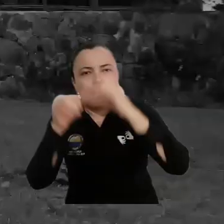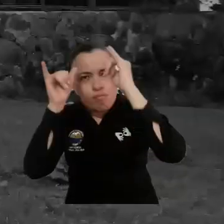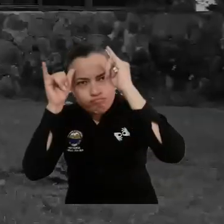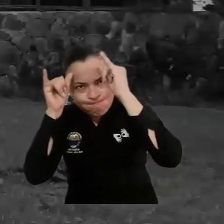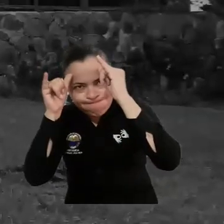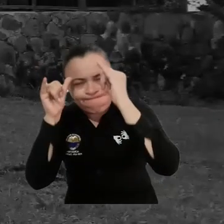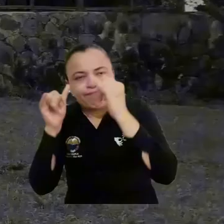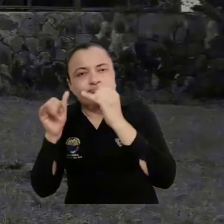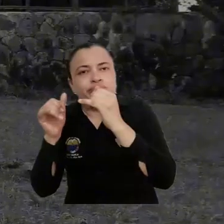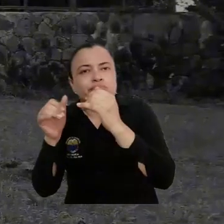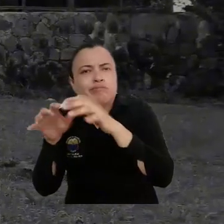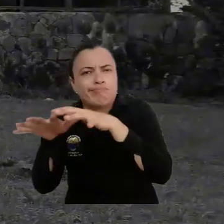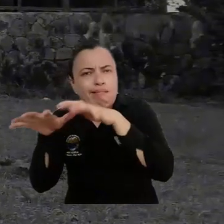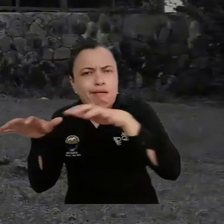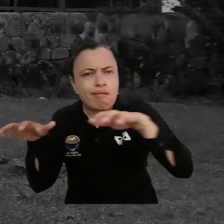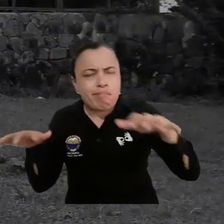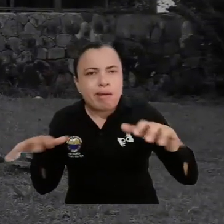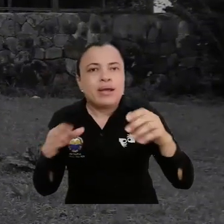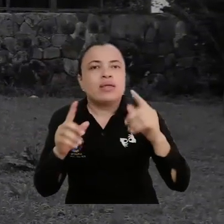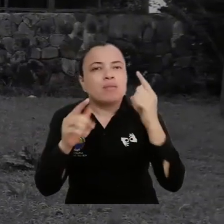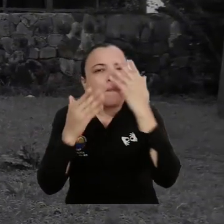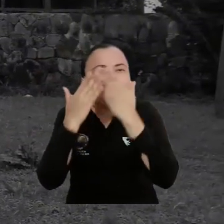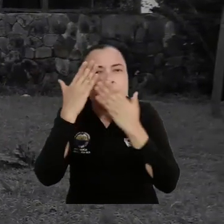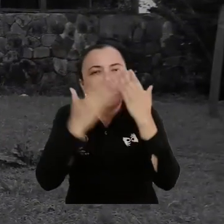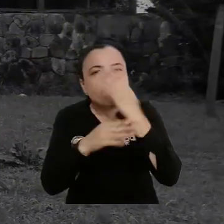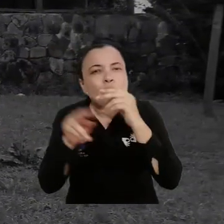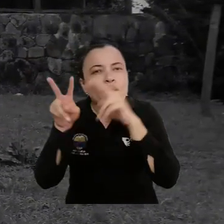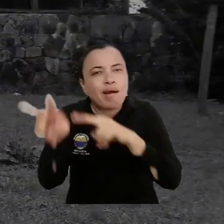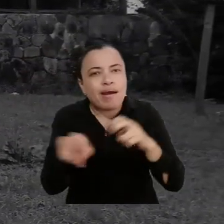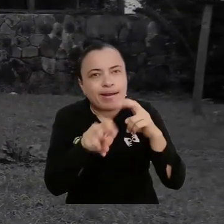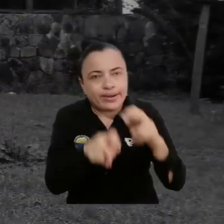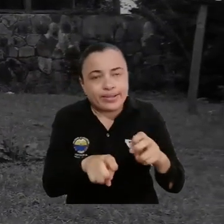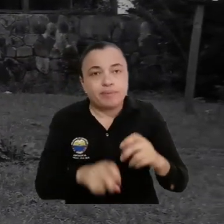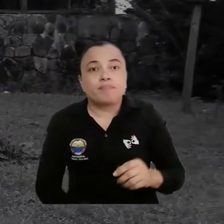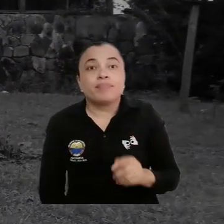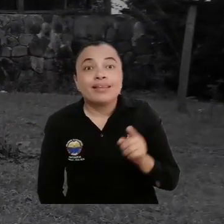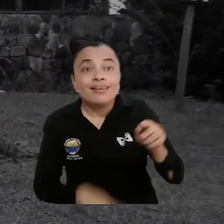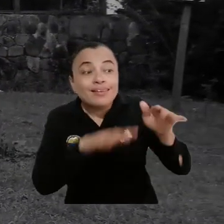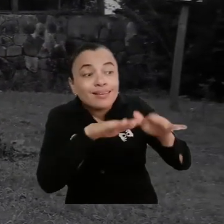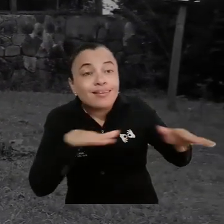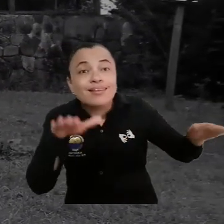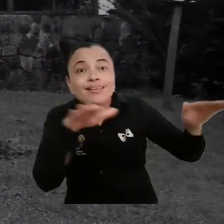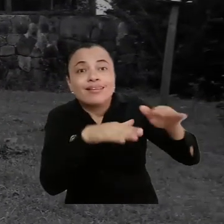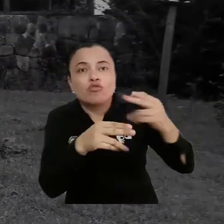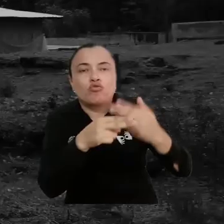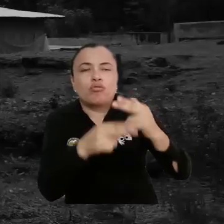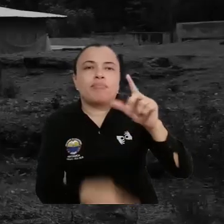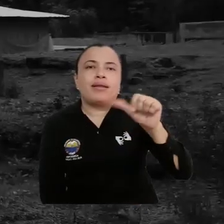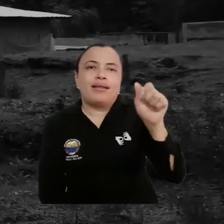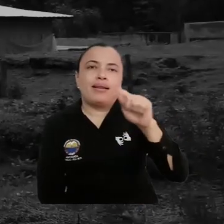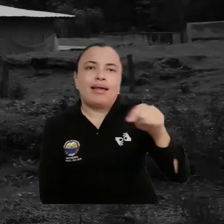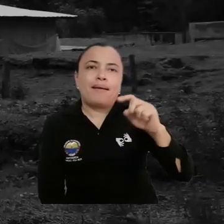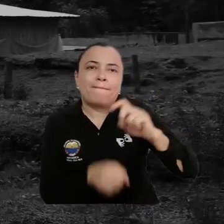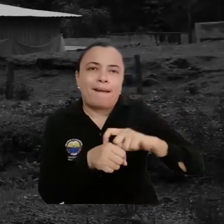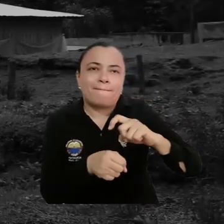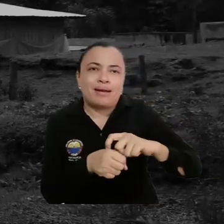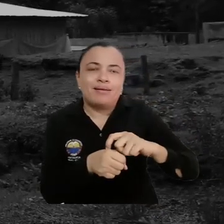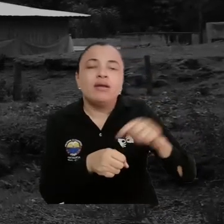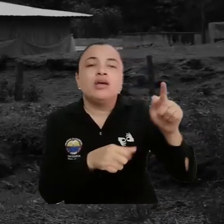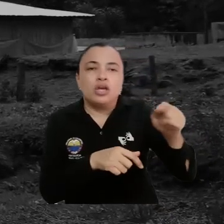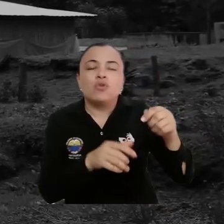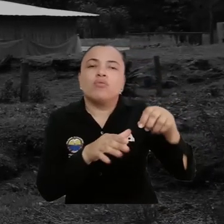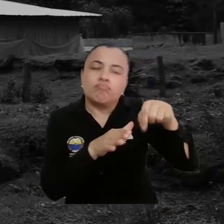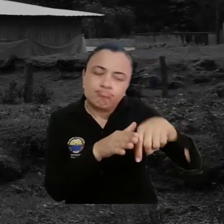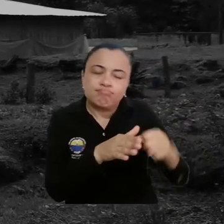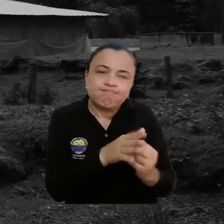experimentación agrícola. Más allá hay un lote que se llama Las Papas, porque ellos sembraban papas y exportaban para Alemania papas.